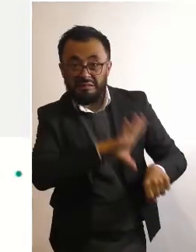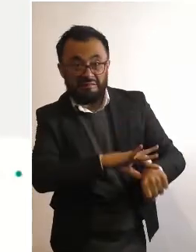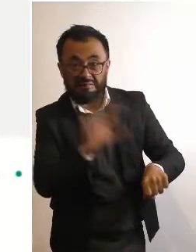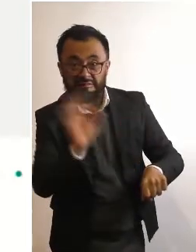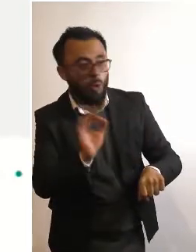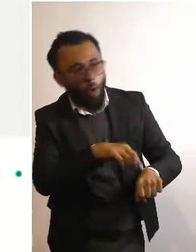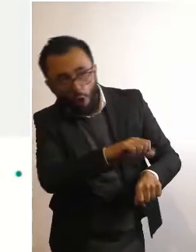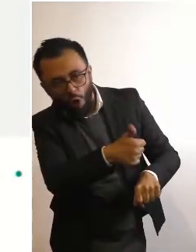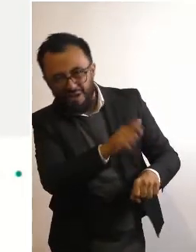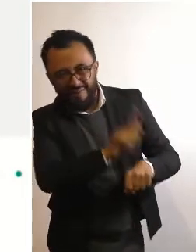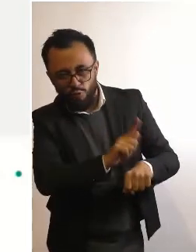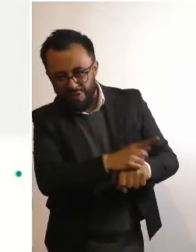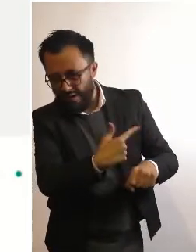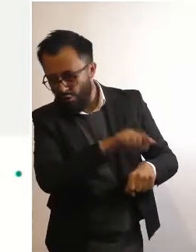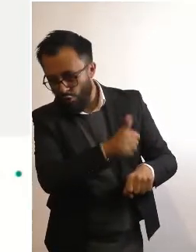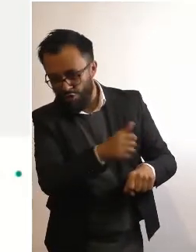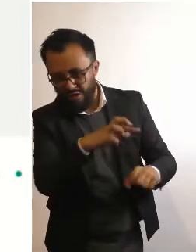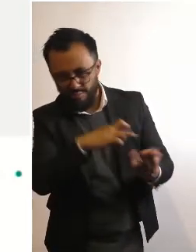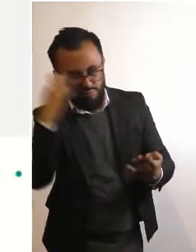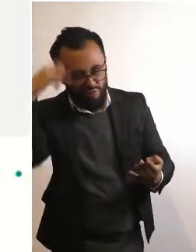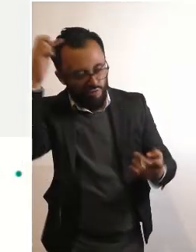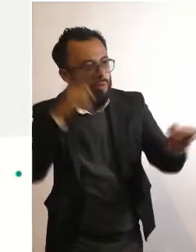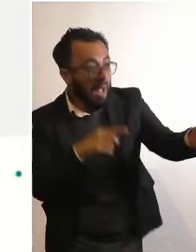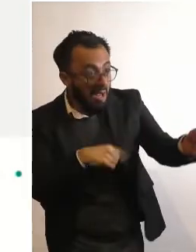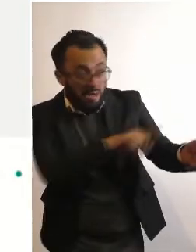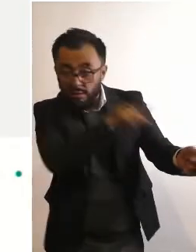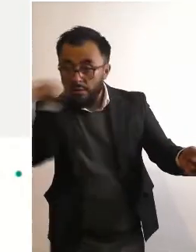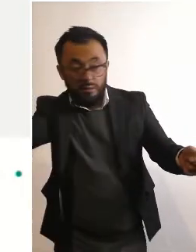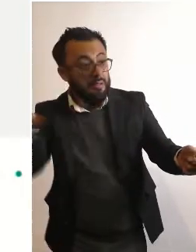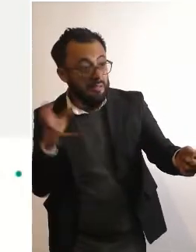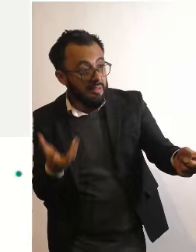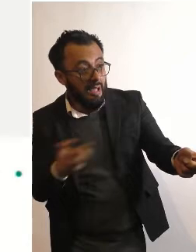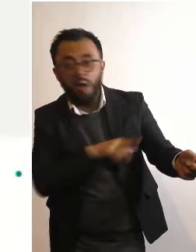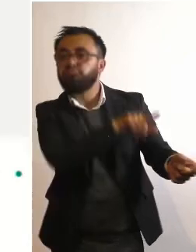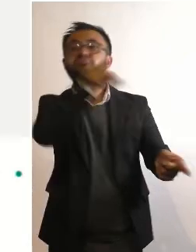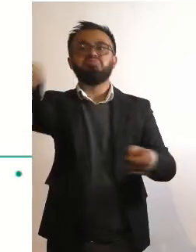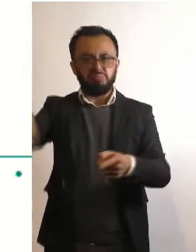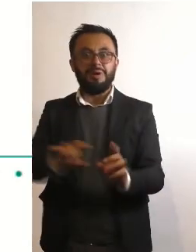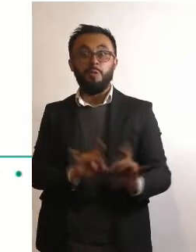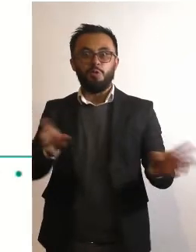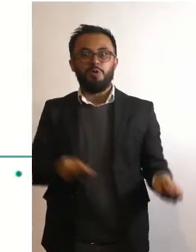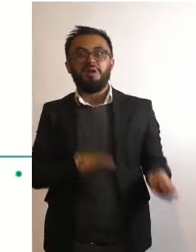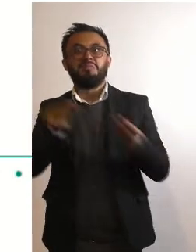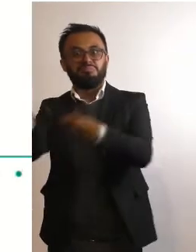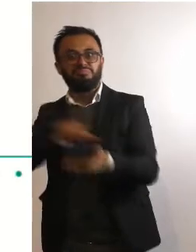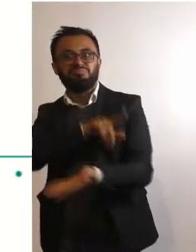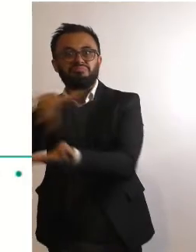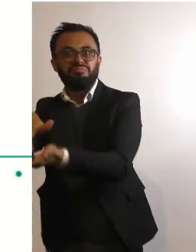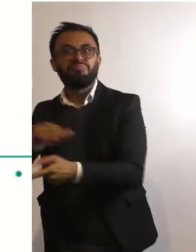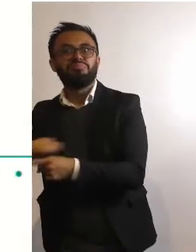facultades han encontrado una oportunidad para que nuestros estudiantes estén allí. Siguiente.